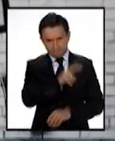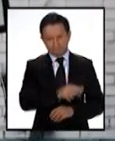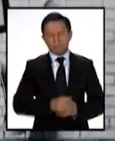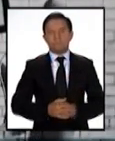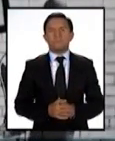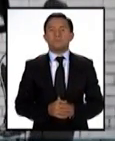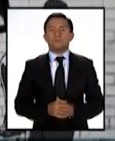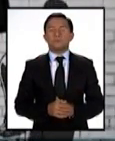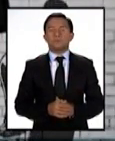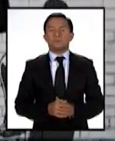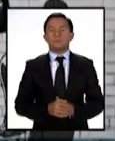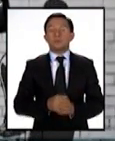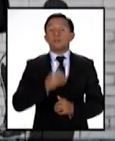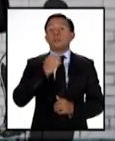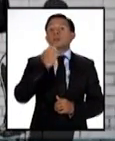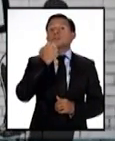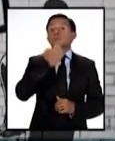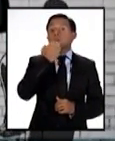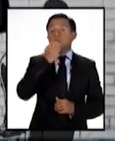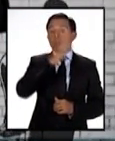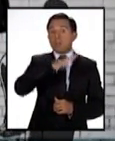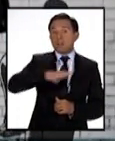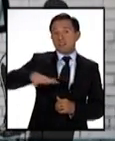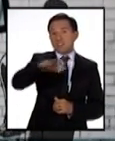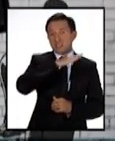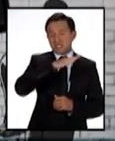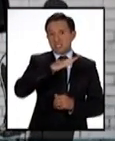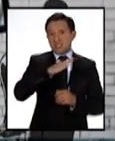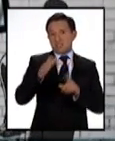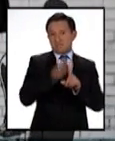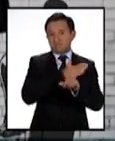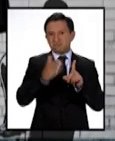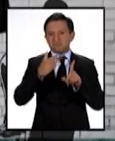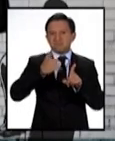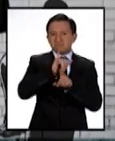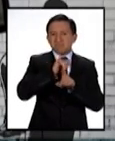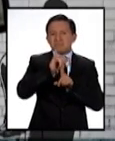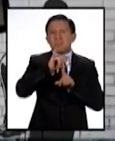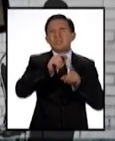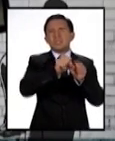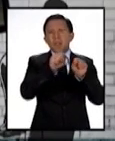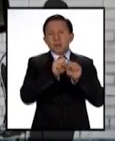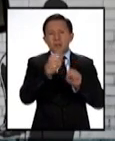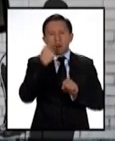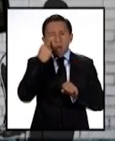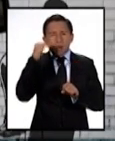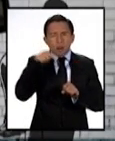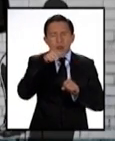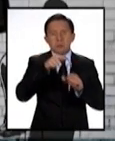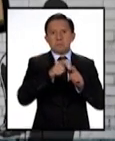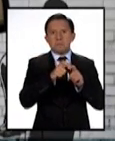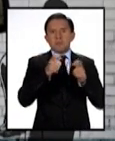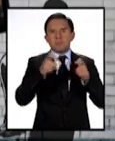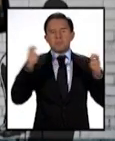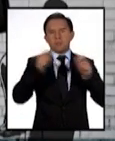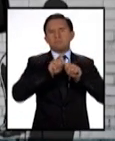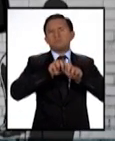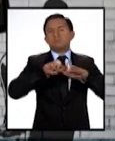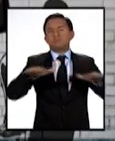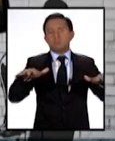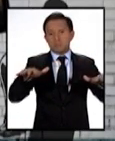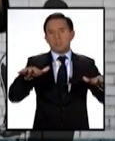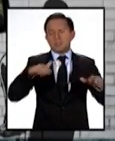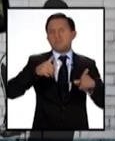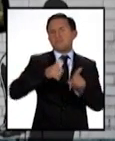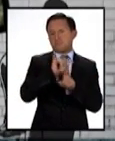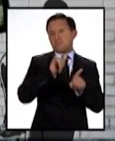La violencia escolar se reproduce en los salones de clase del país. Abundan los casos del llamado bullying, testimonios de las